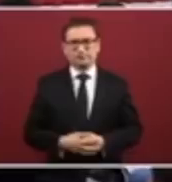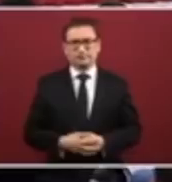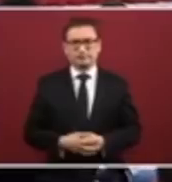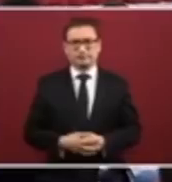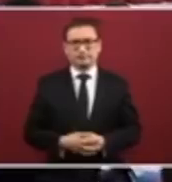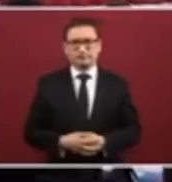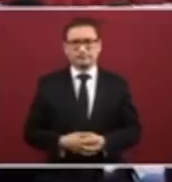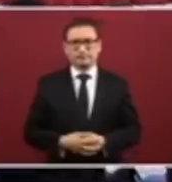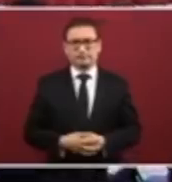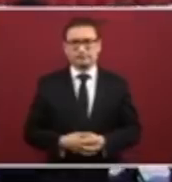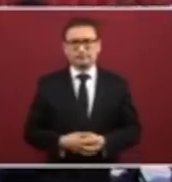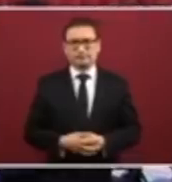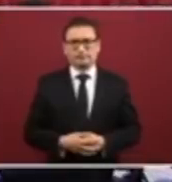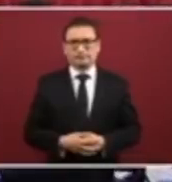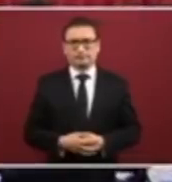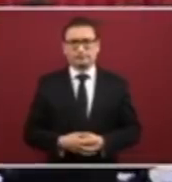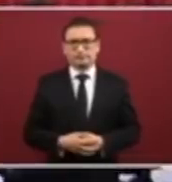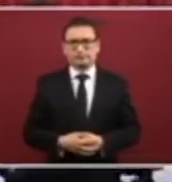Ahí está.